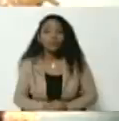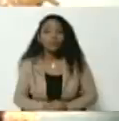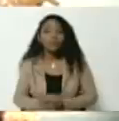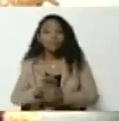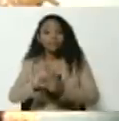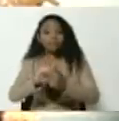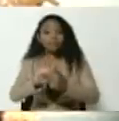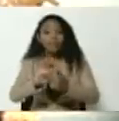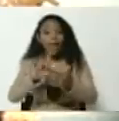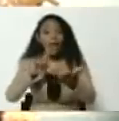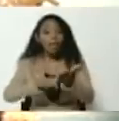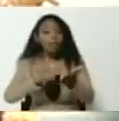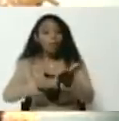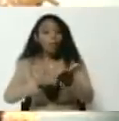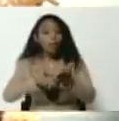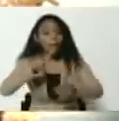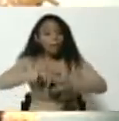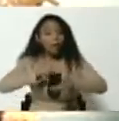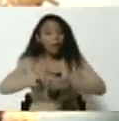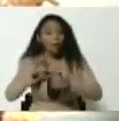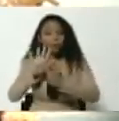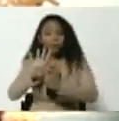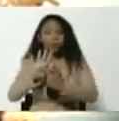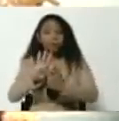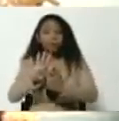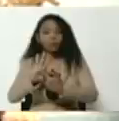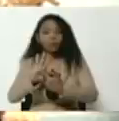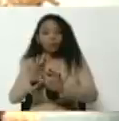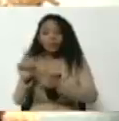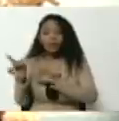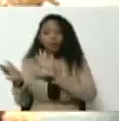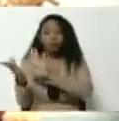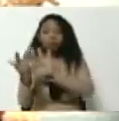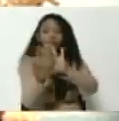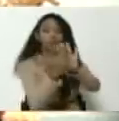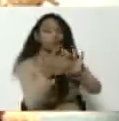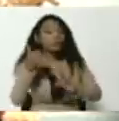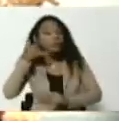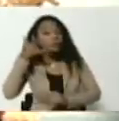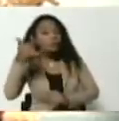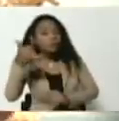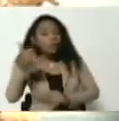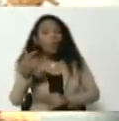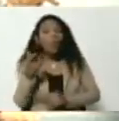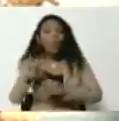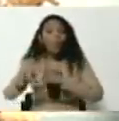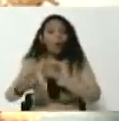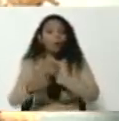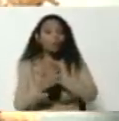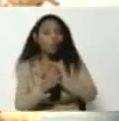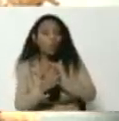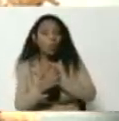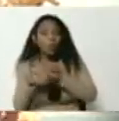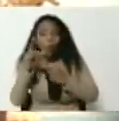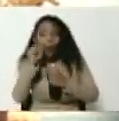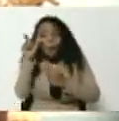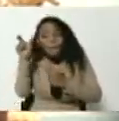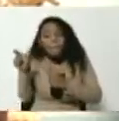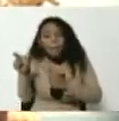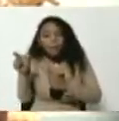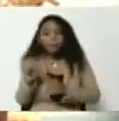Aparece la deuda en Paraguay, se dan contactos telefónicos entre Guaidó y Abdo,